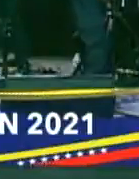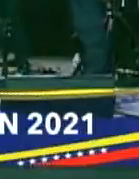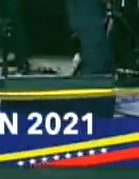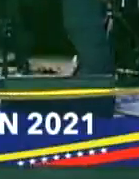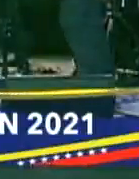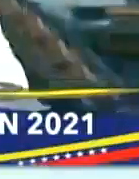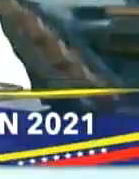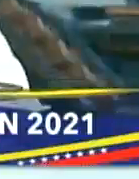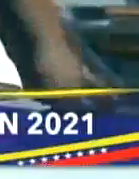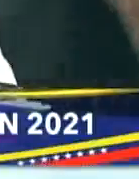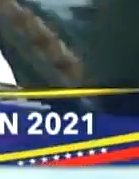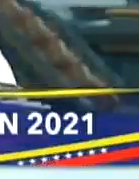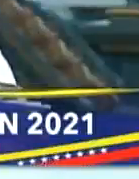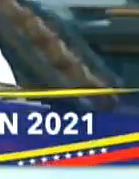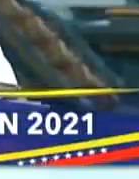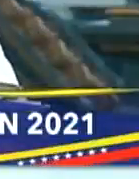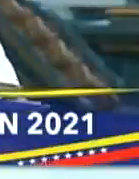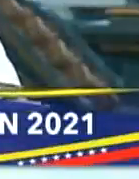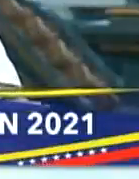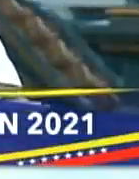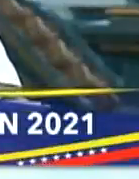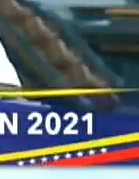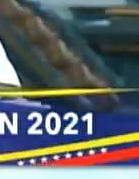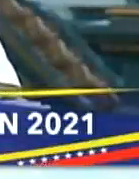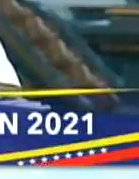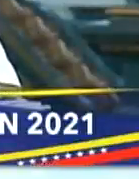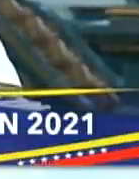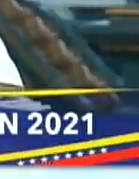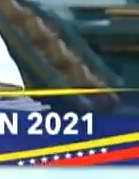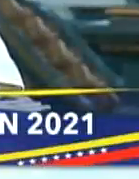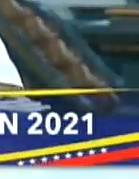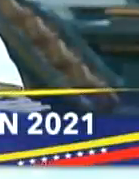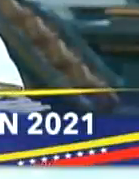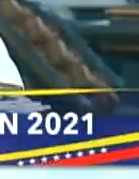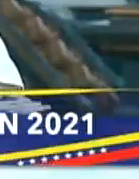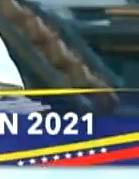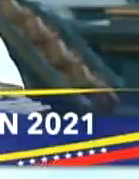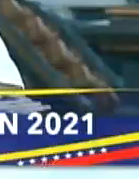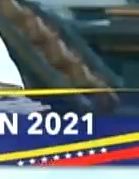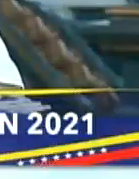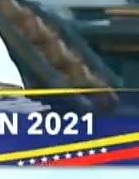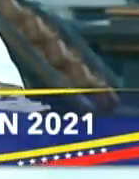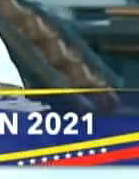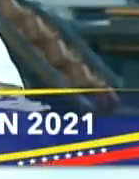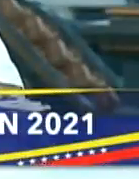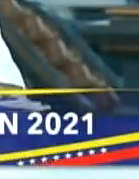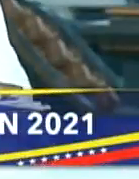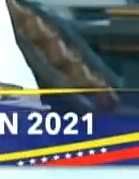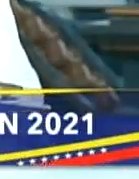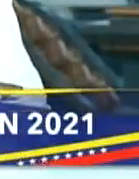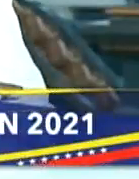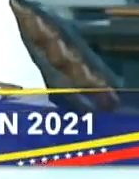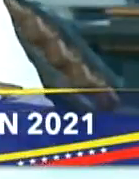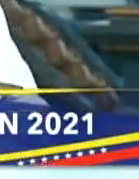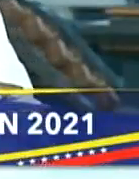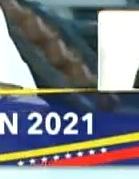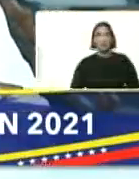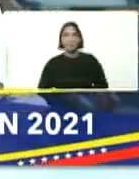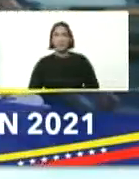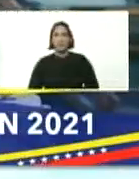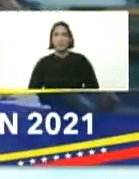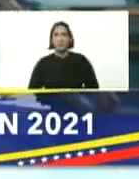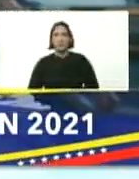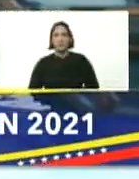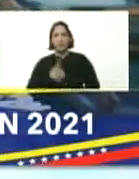Se animaron, vale, un aplauso. Este es el grupo Los Fulleros, del gran Daniel Alvarado.